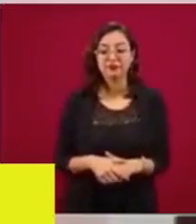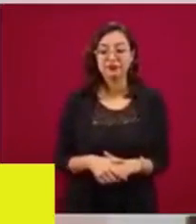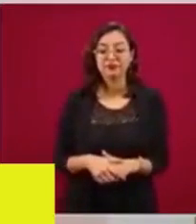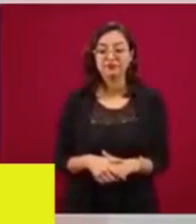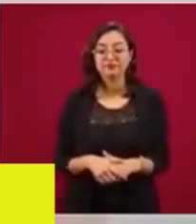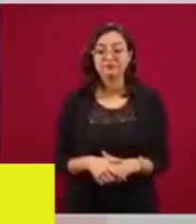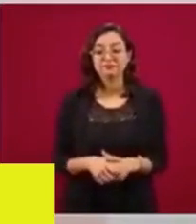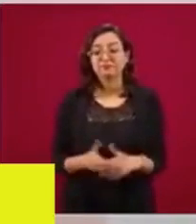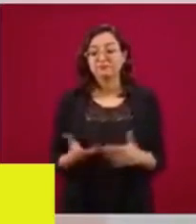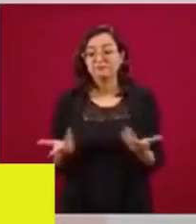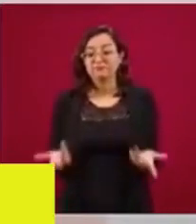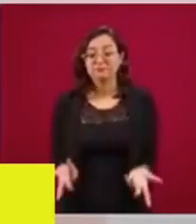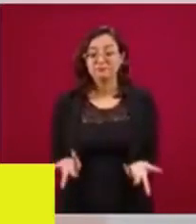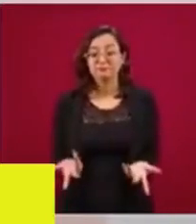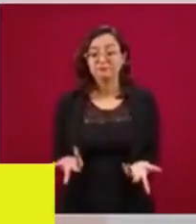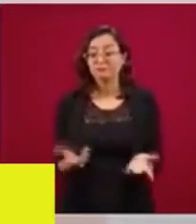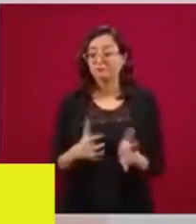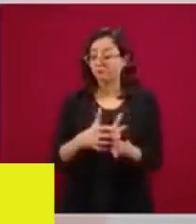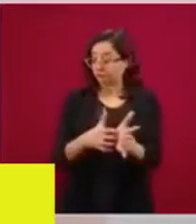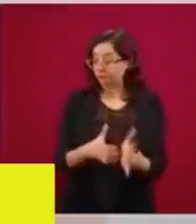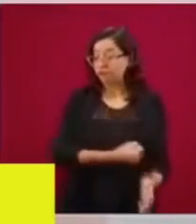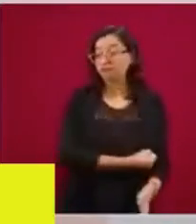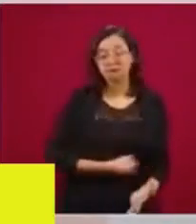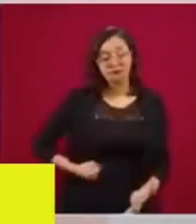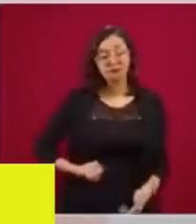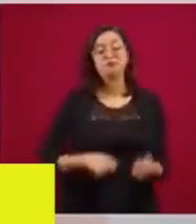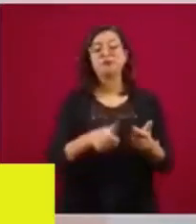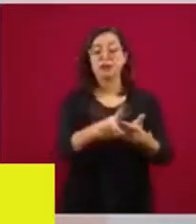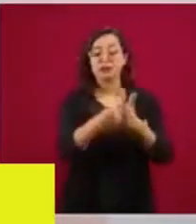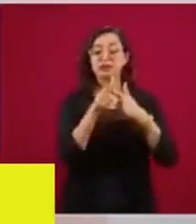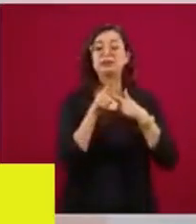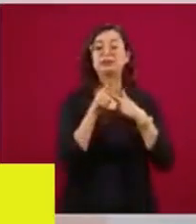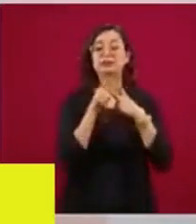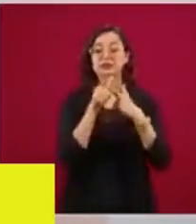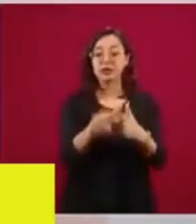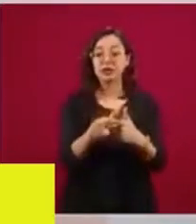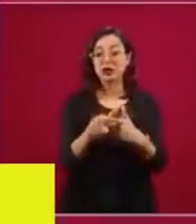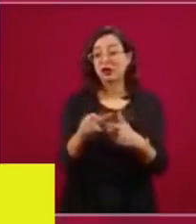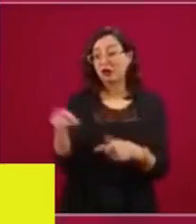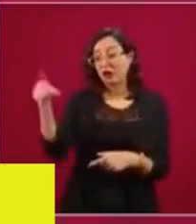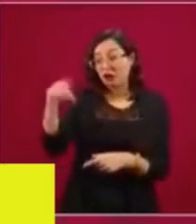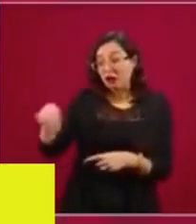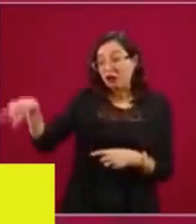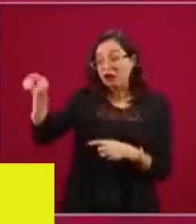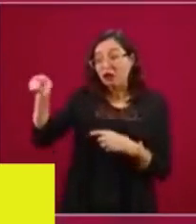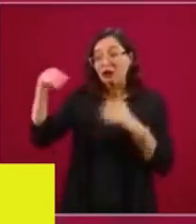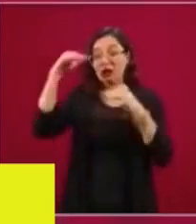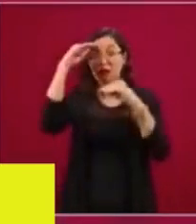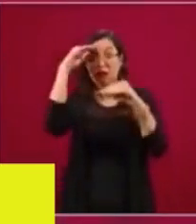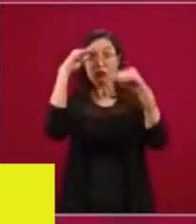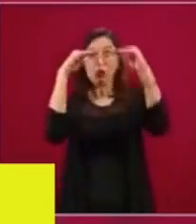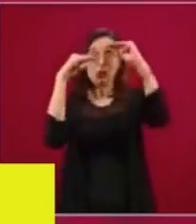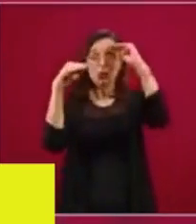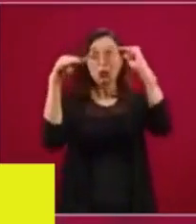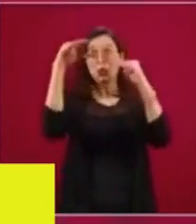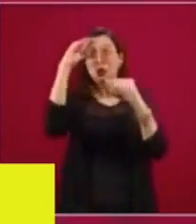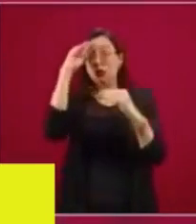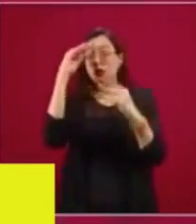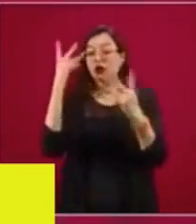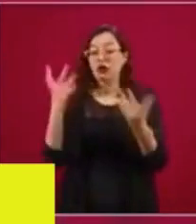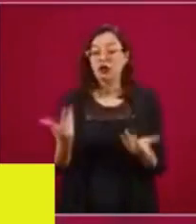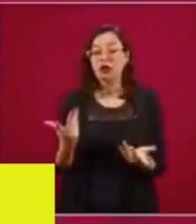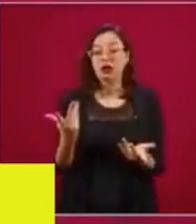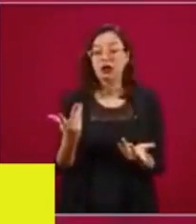la austeridad va a continuar. O sea, que ni estén pensando que vamos a